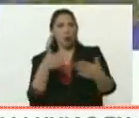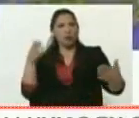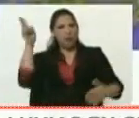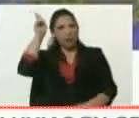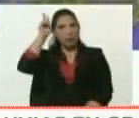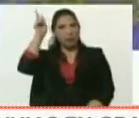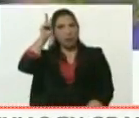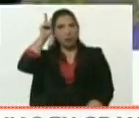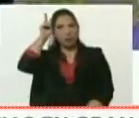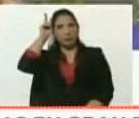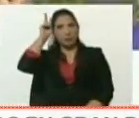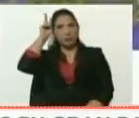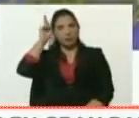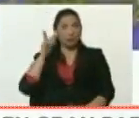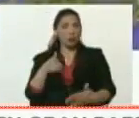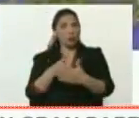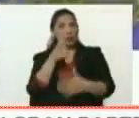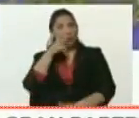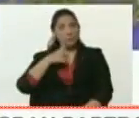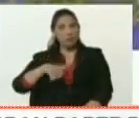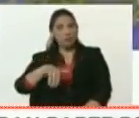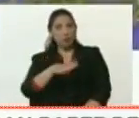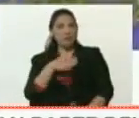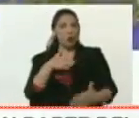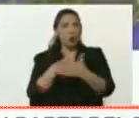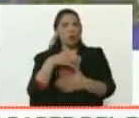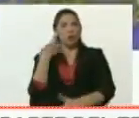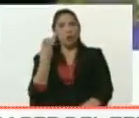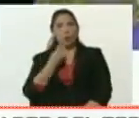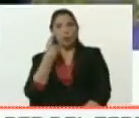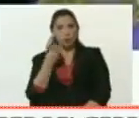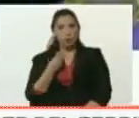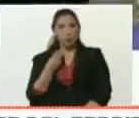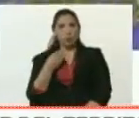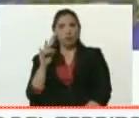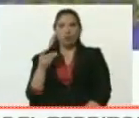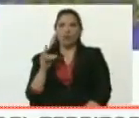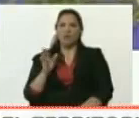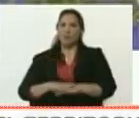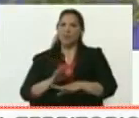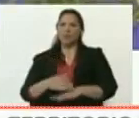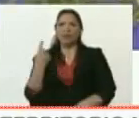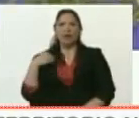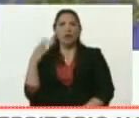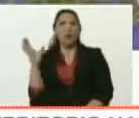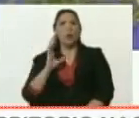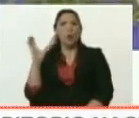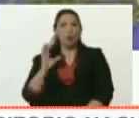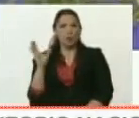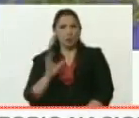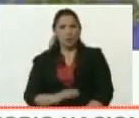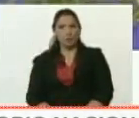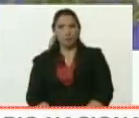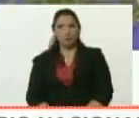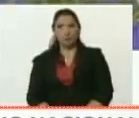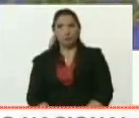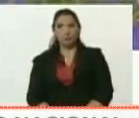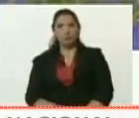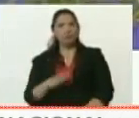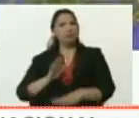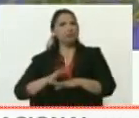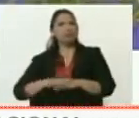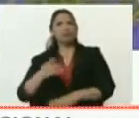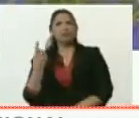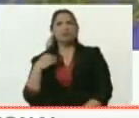indígenas, contra los pueblos y contra la juventud y los estudiantes. ¿Qué pasó ayer en Colombia? ¿Qué pasó ayer